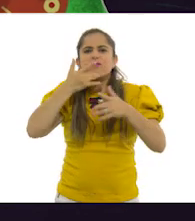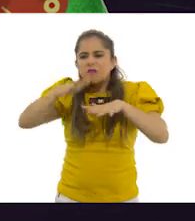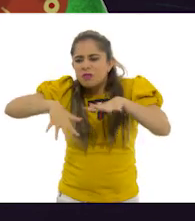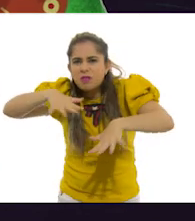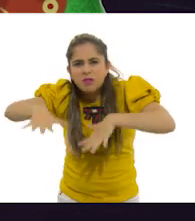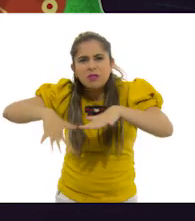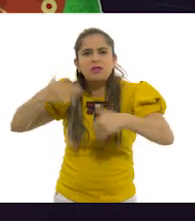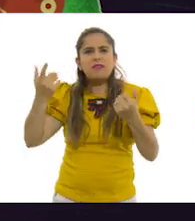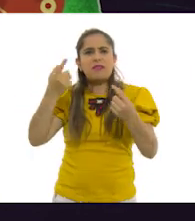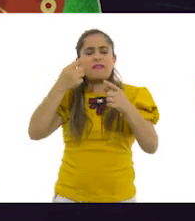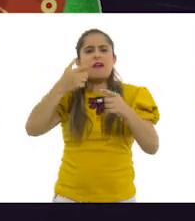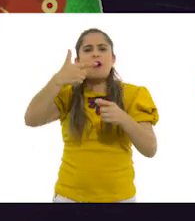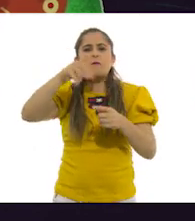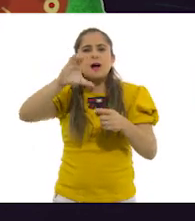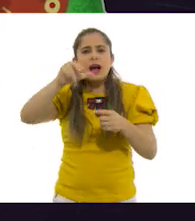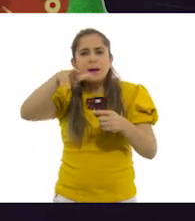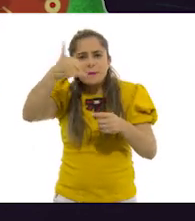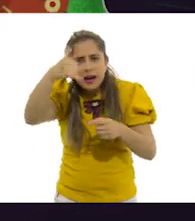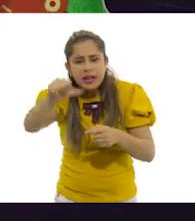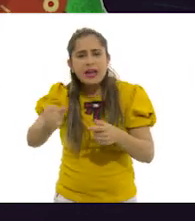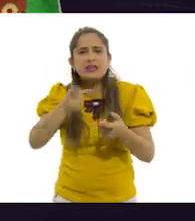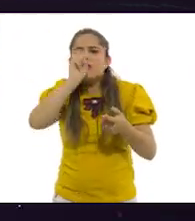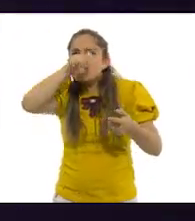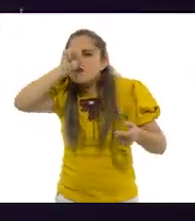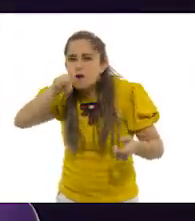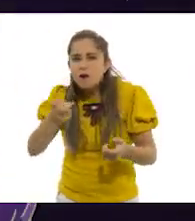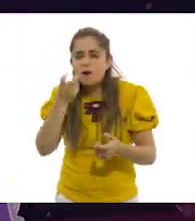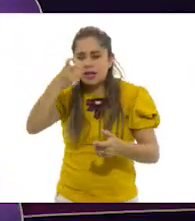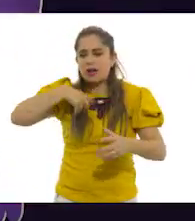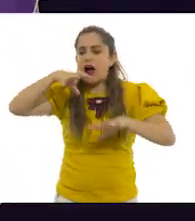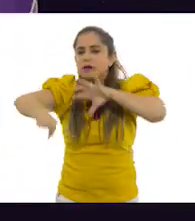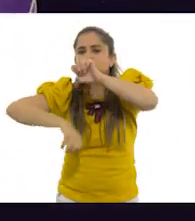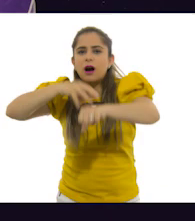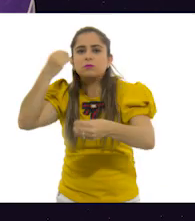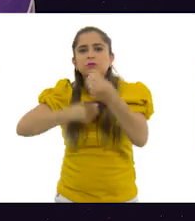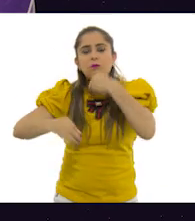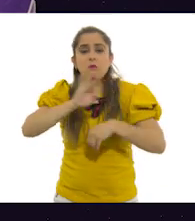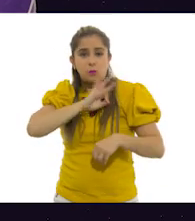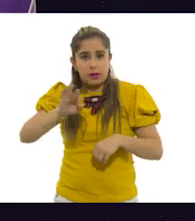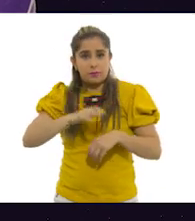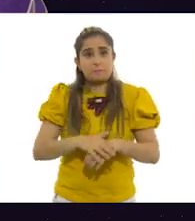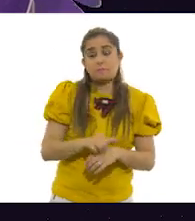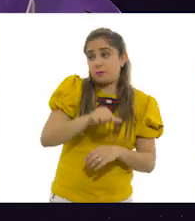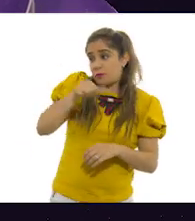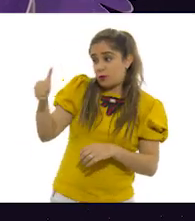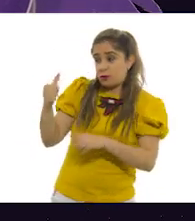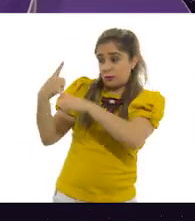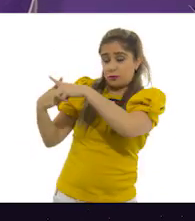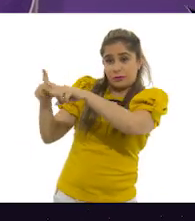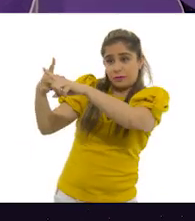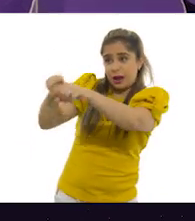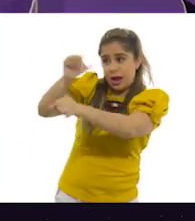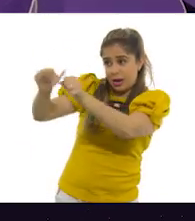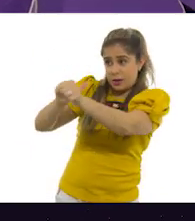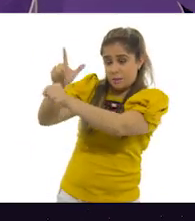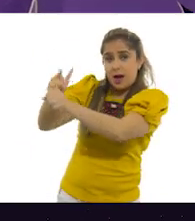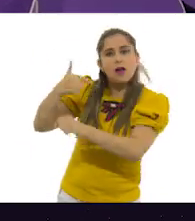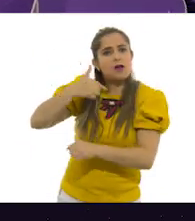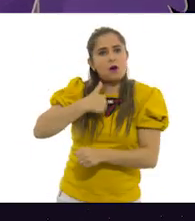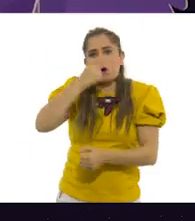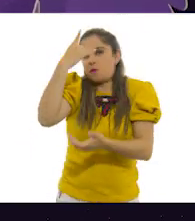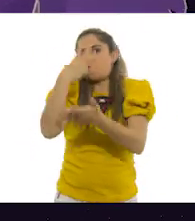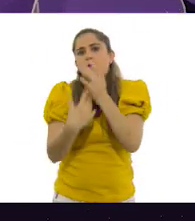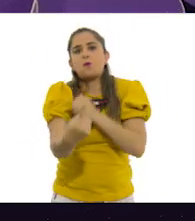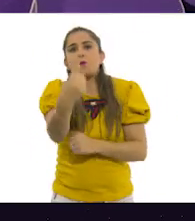yo, como guacamayas y loros. A diferencia de otros animales, yo solo tengo una pareja